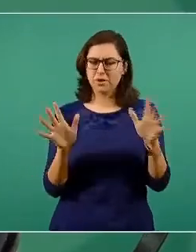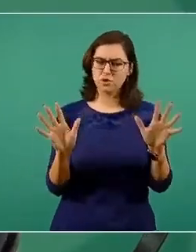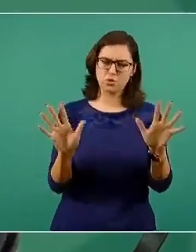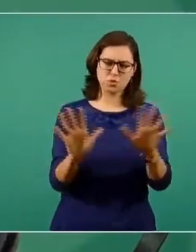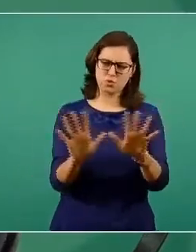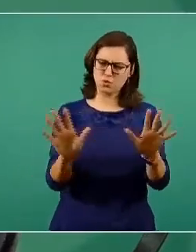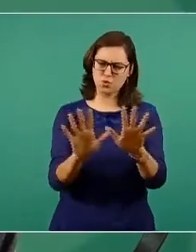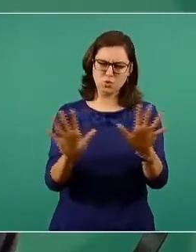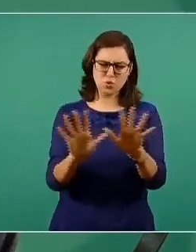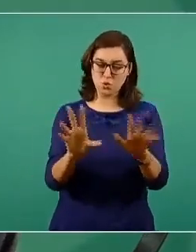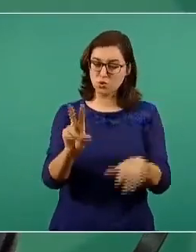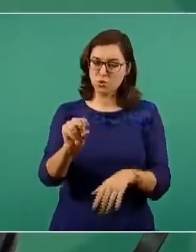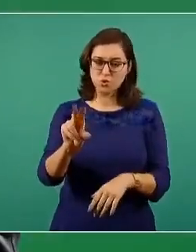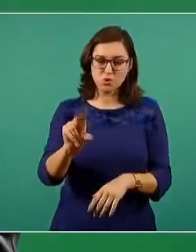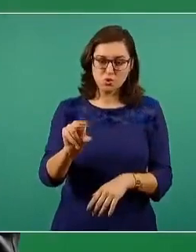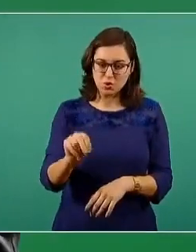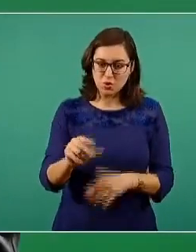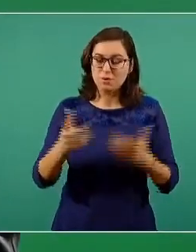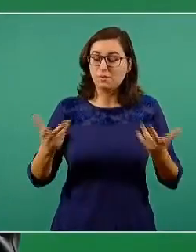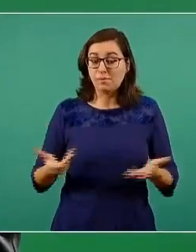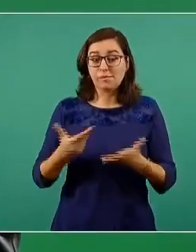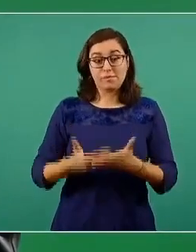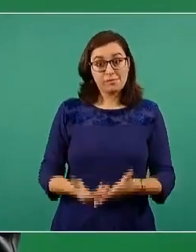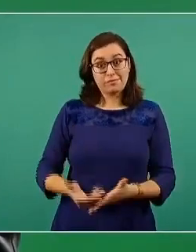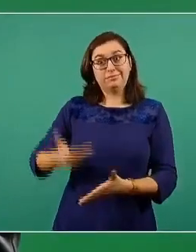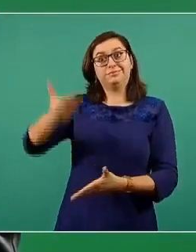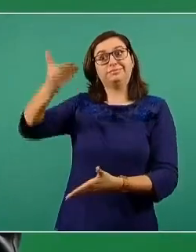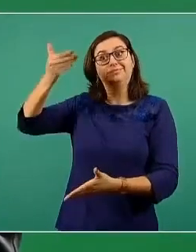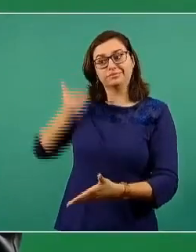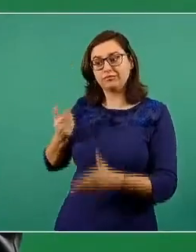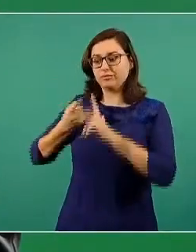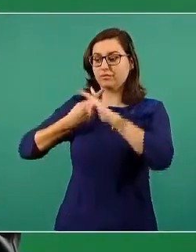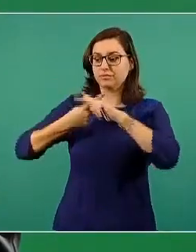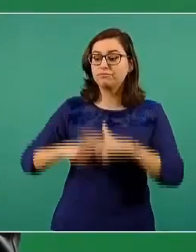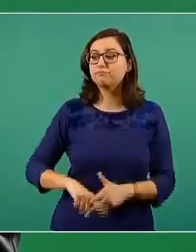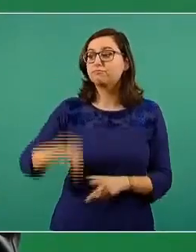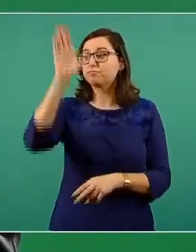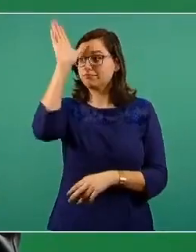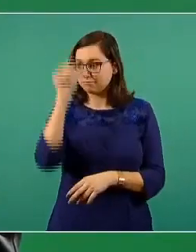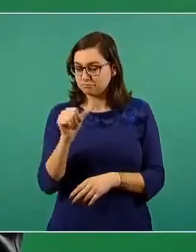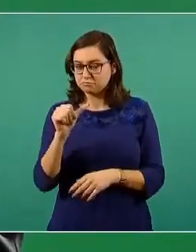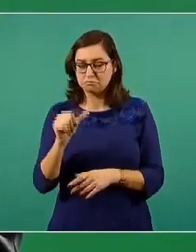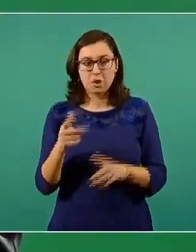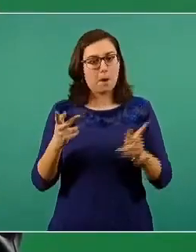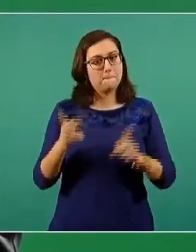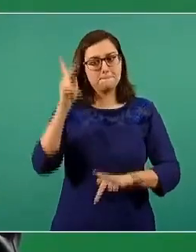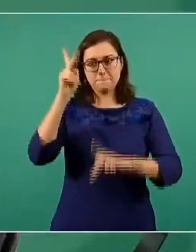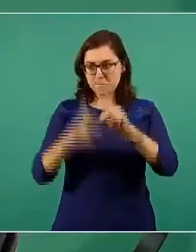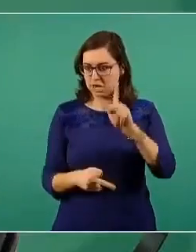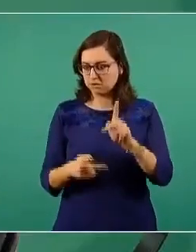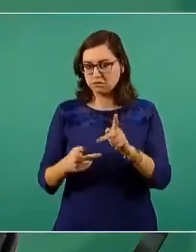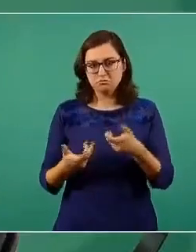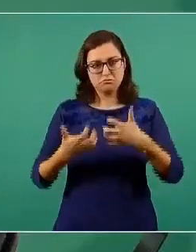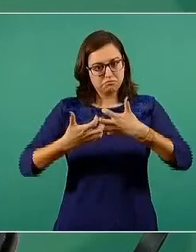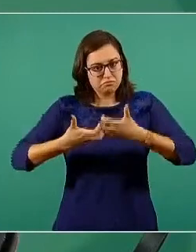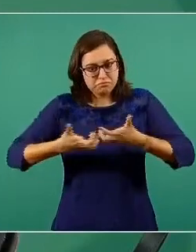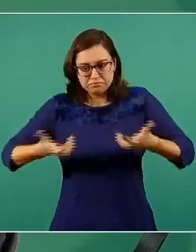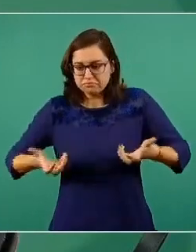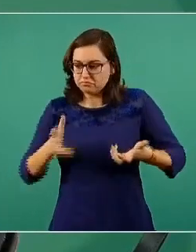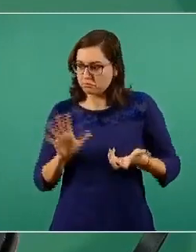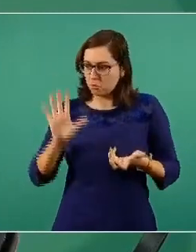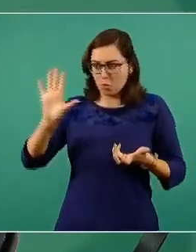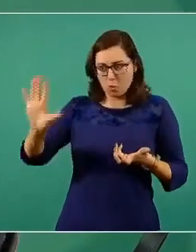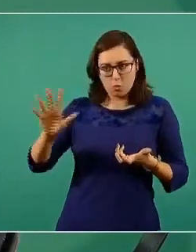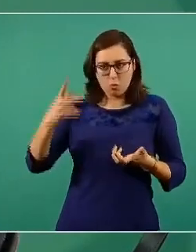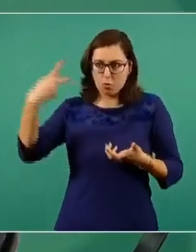en este caso la relación se construyó precisamente para que no hubiera competencia, que hubiera colaboración, que hubiera